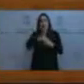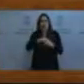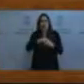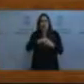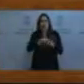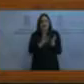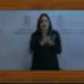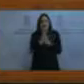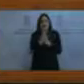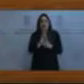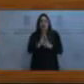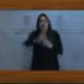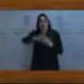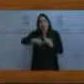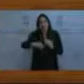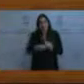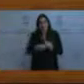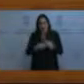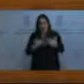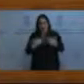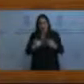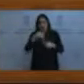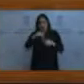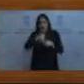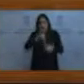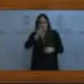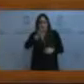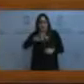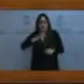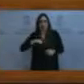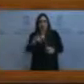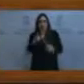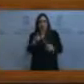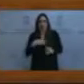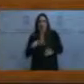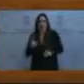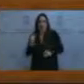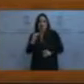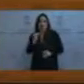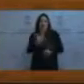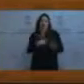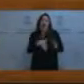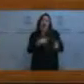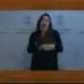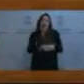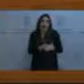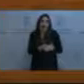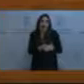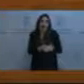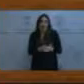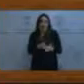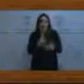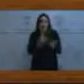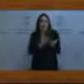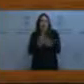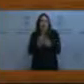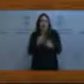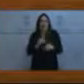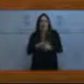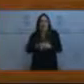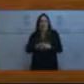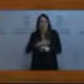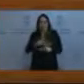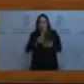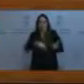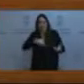de salud de la propia autonomía, que mientras no se desarrolle en la cartera básica.